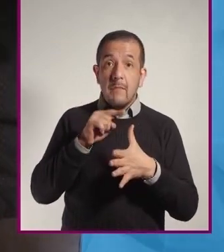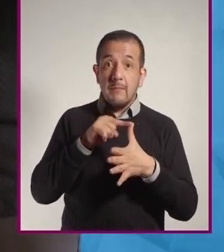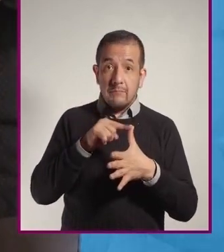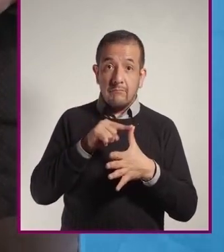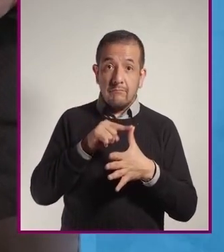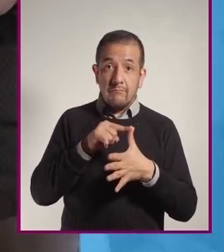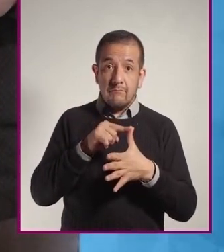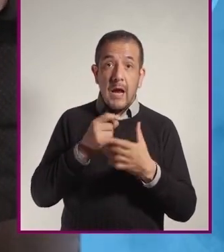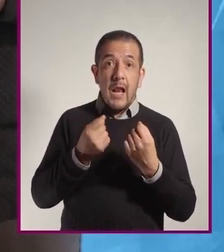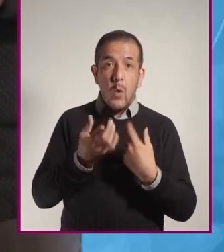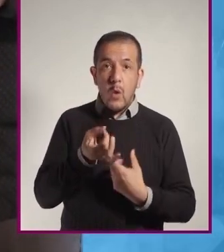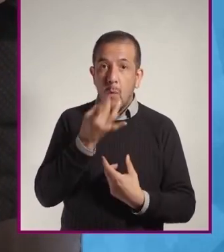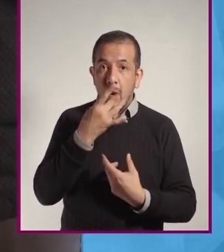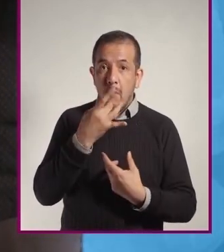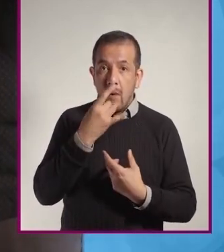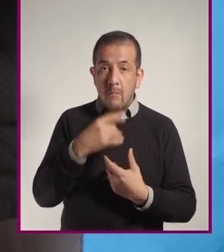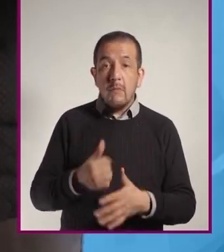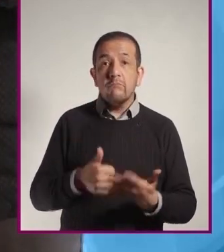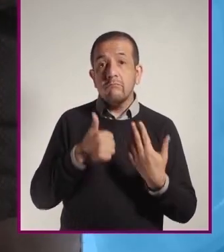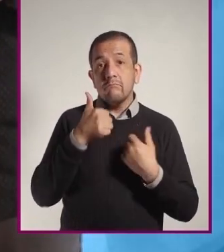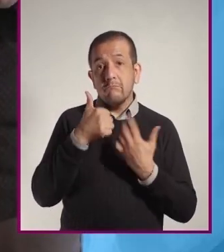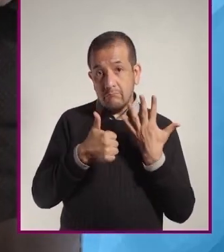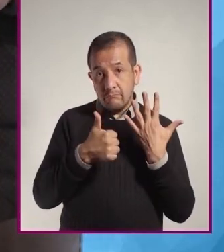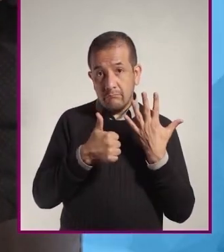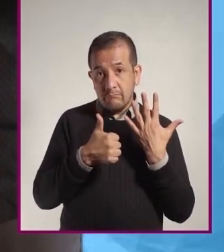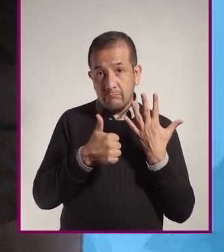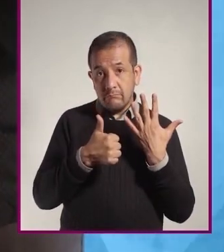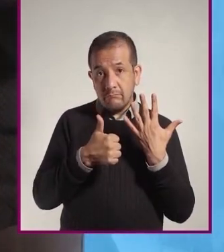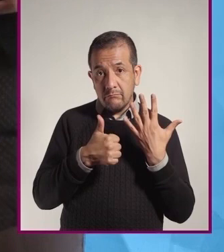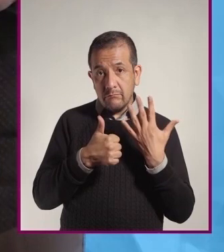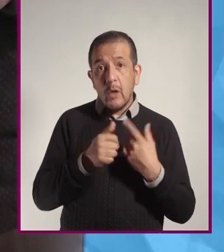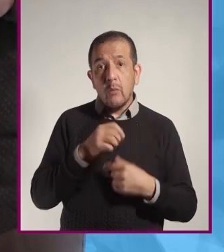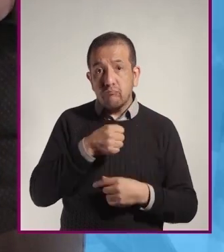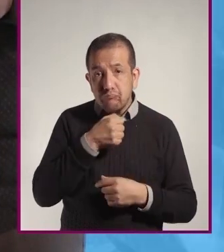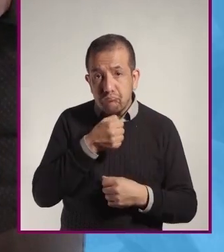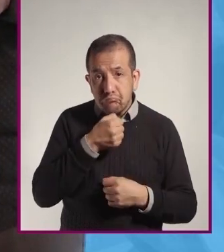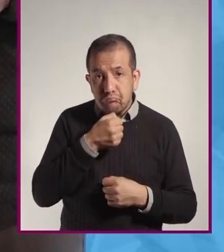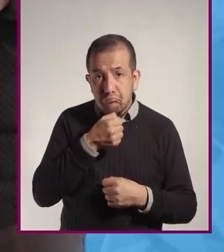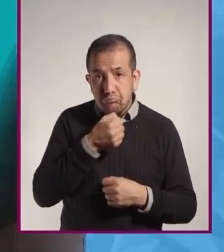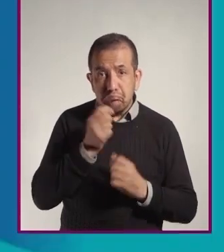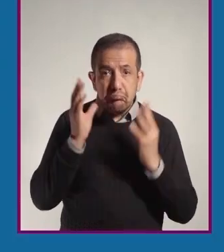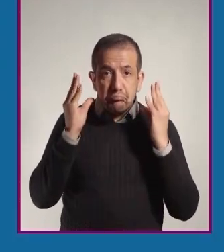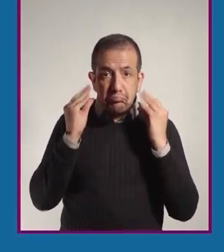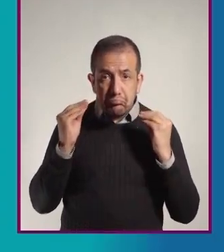empleo de algunos fármacos. Y 6. Por último, el envejecimiento.